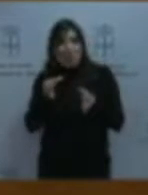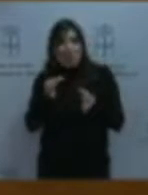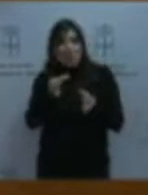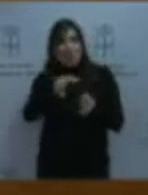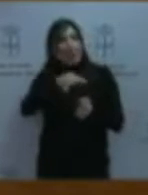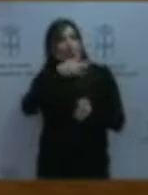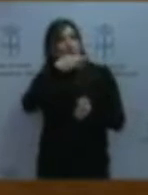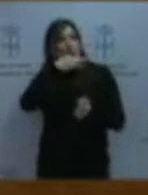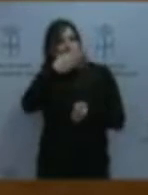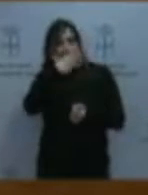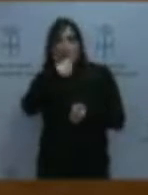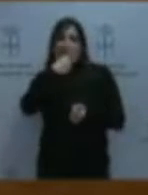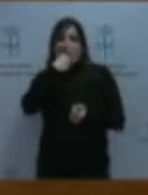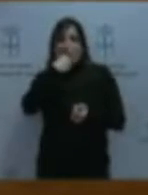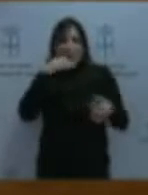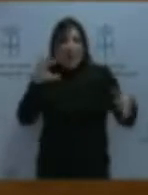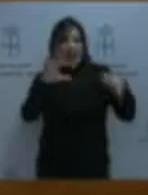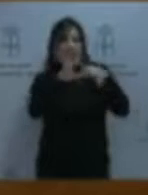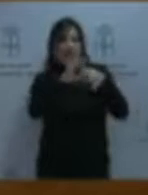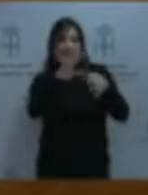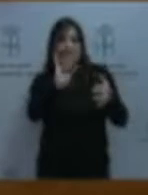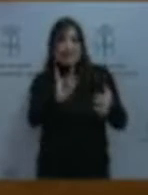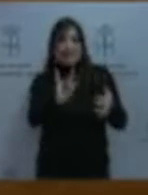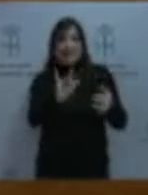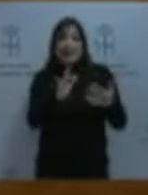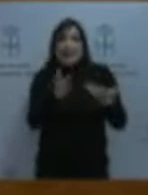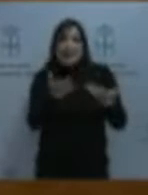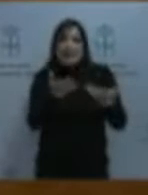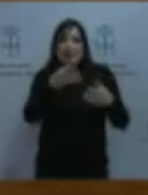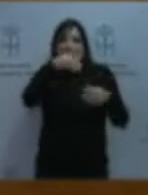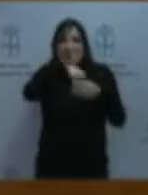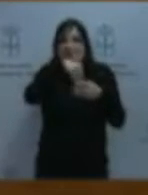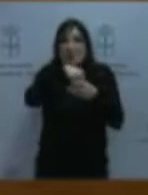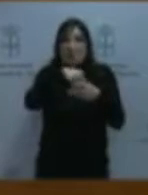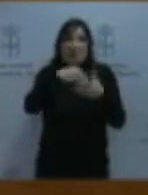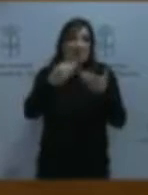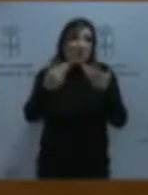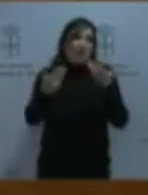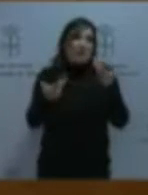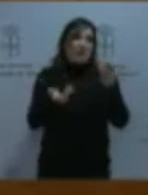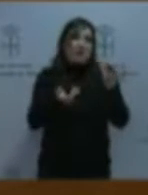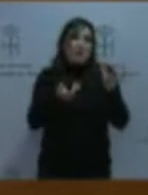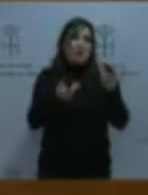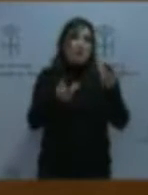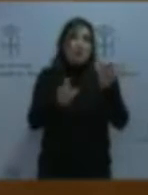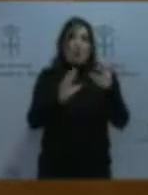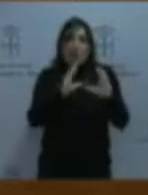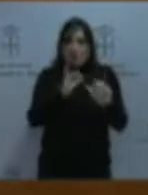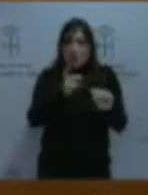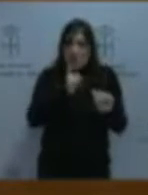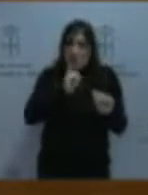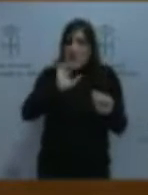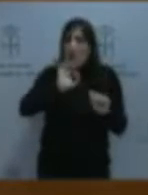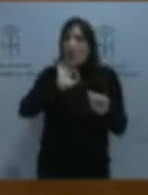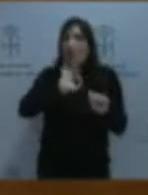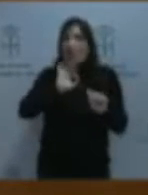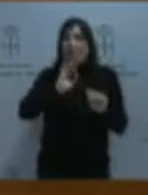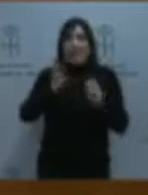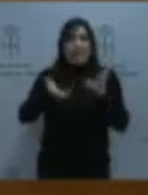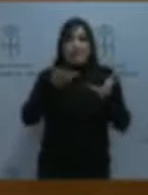donde no solo falen de telecomunicaciones, sino que falen de todo el territorio rural